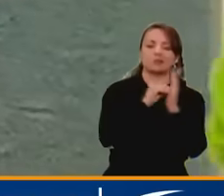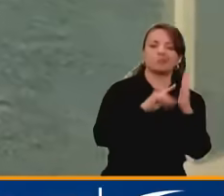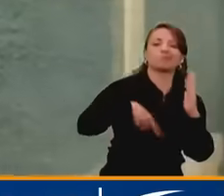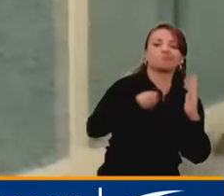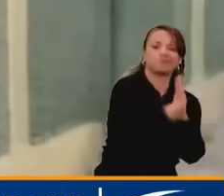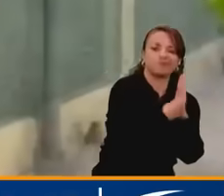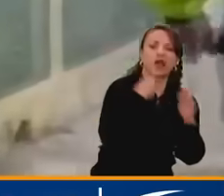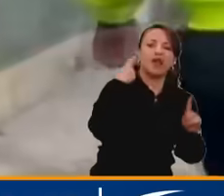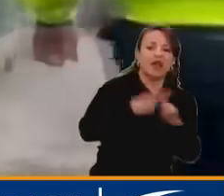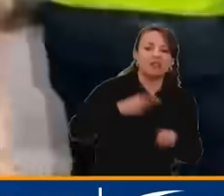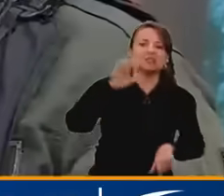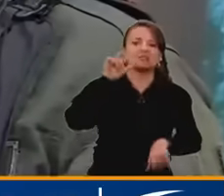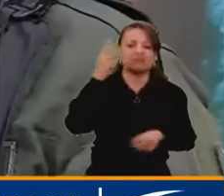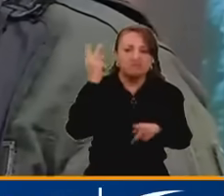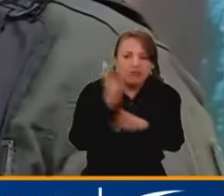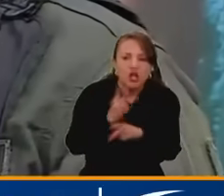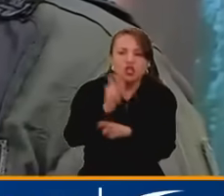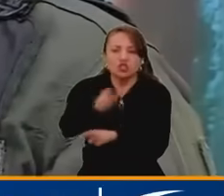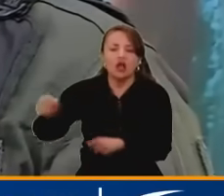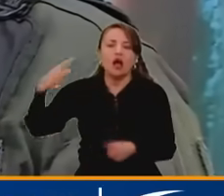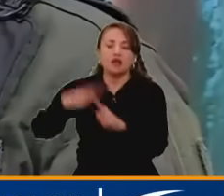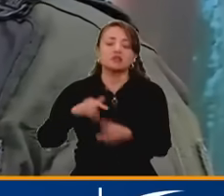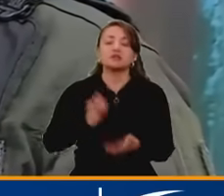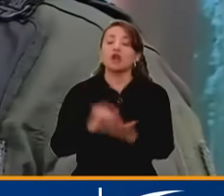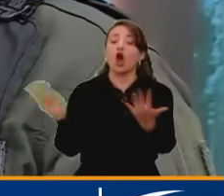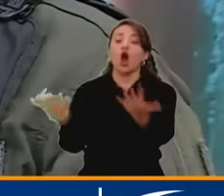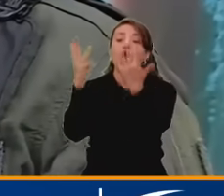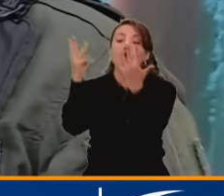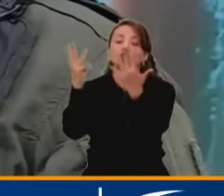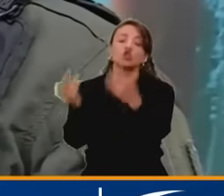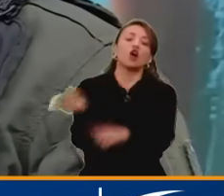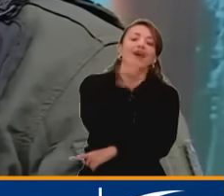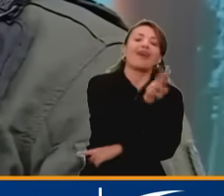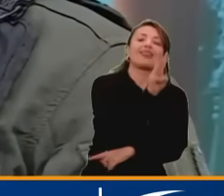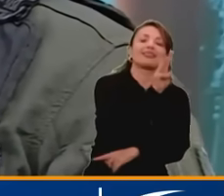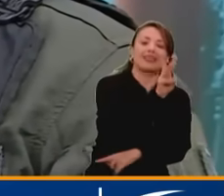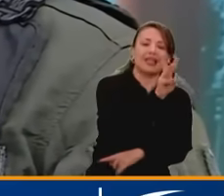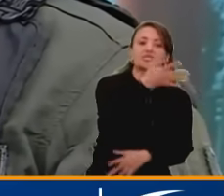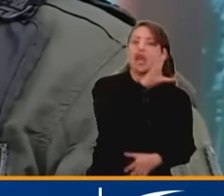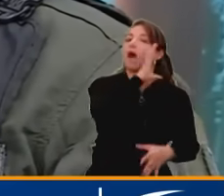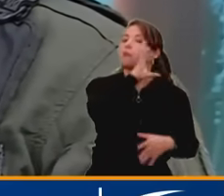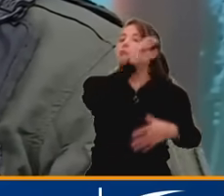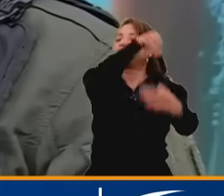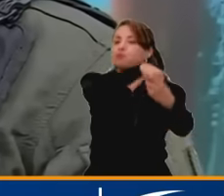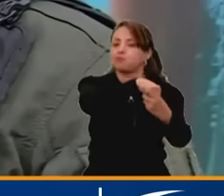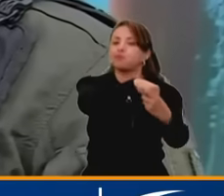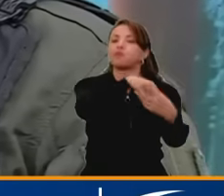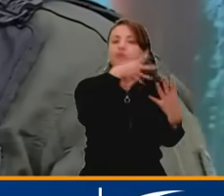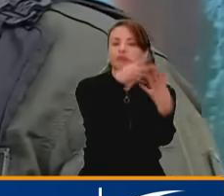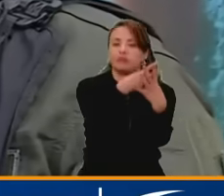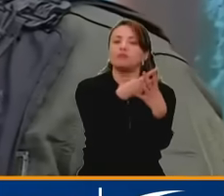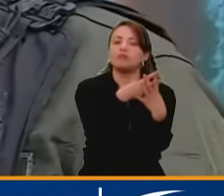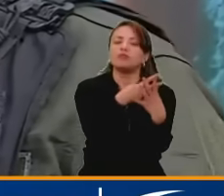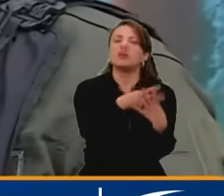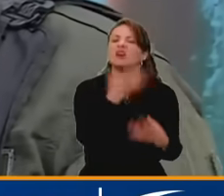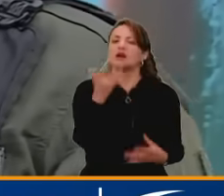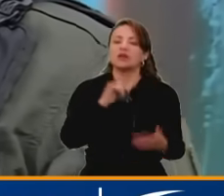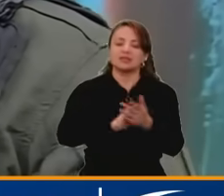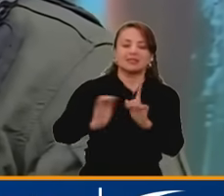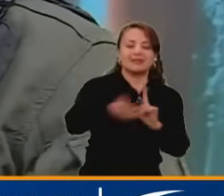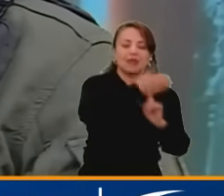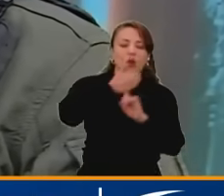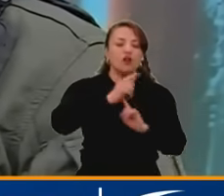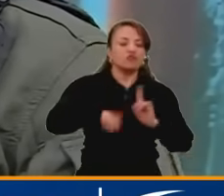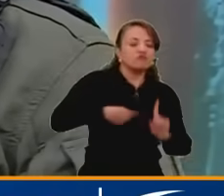logra la captura de ocho personas y la imputación de tres personas más que se encuentran recogidas en este momento por los delitos de secuestro extorsivo